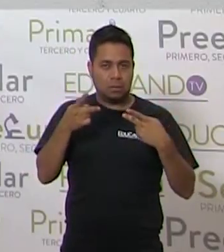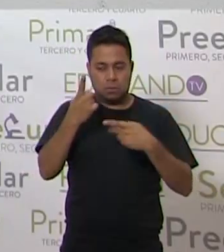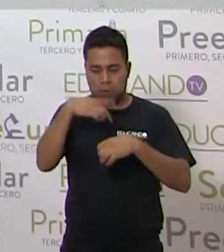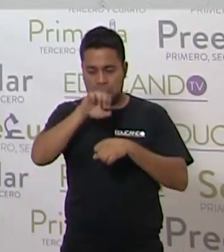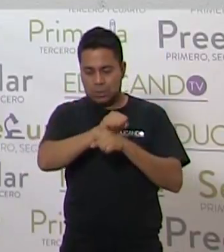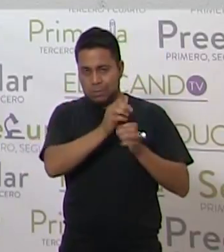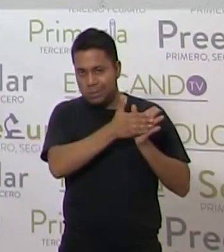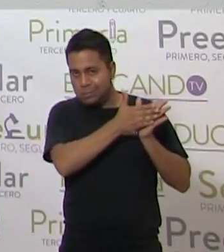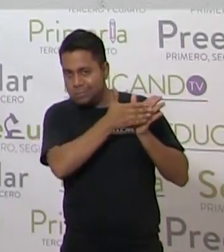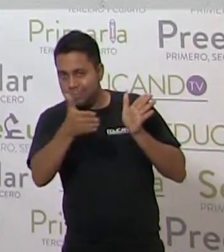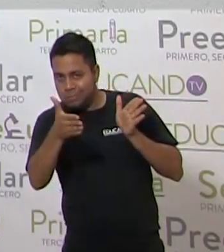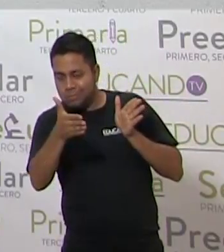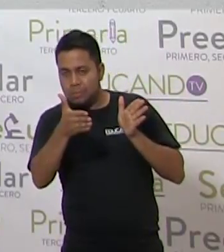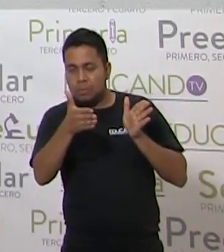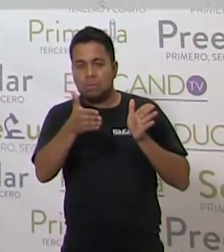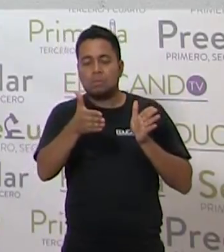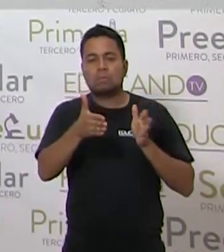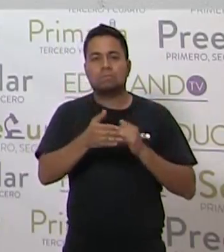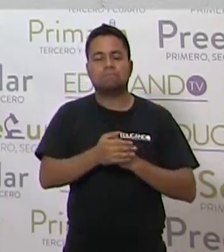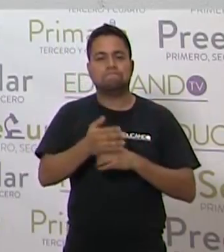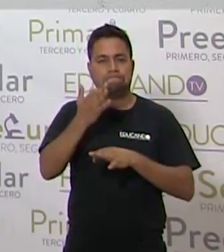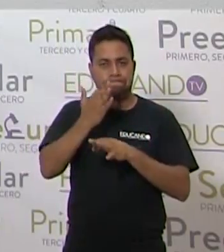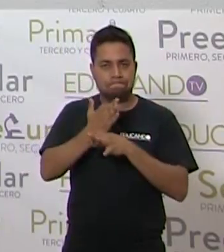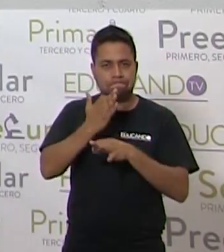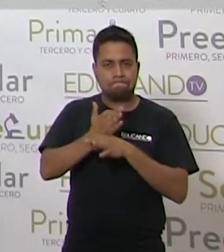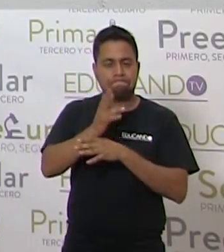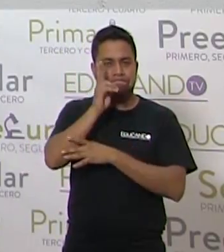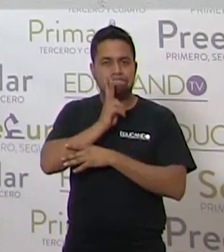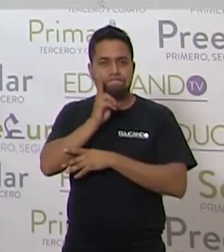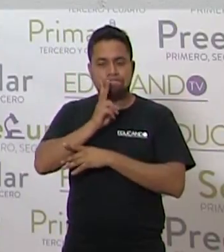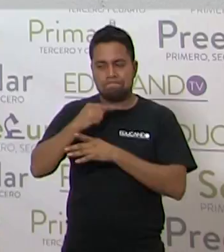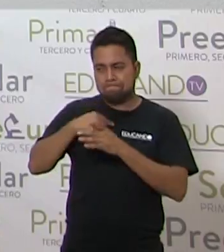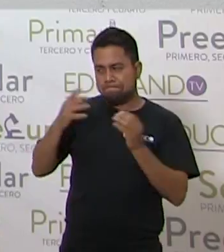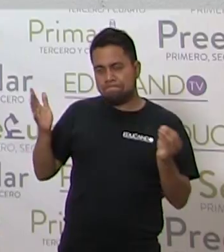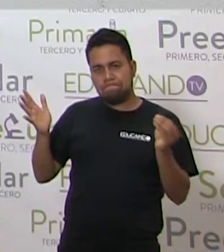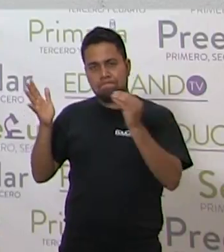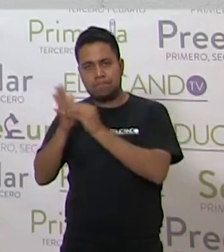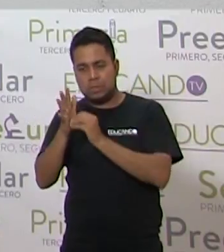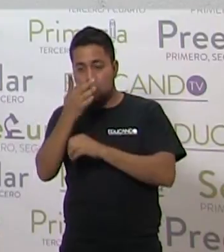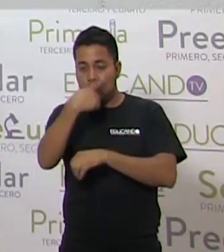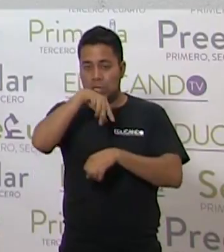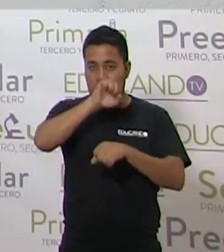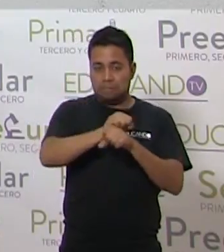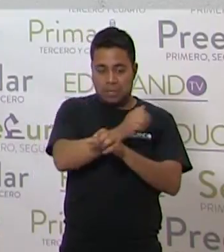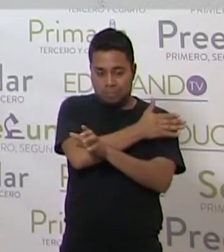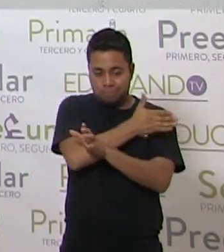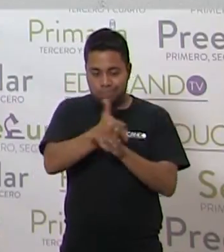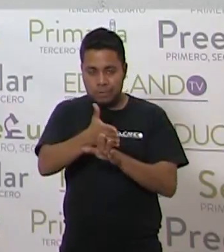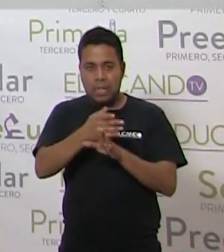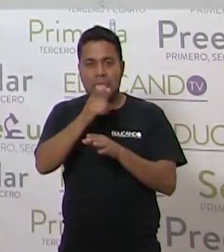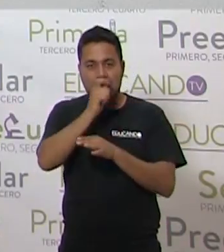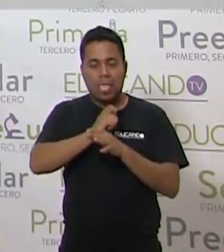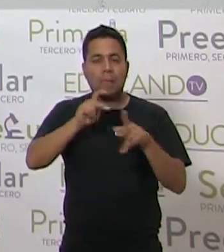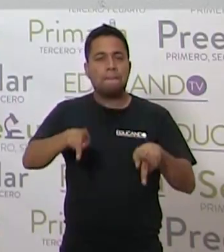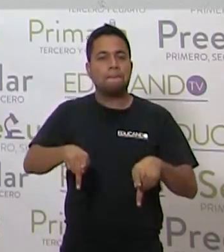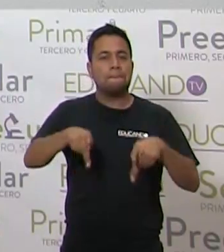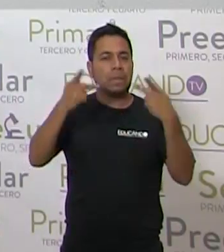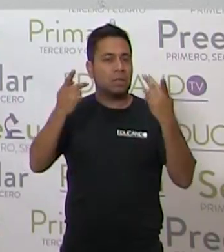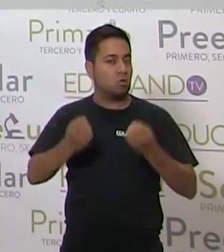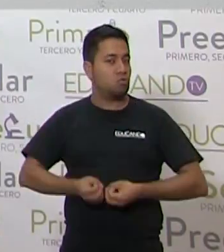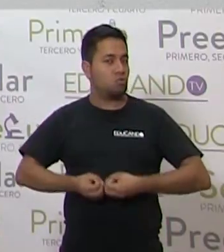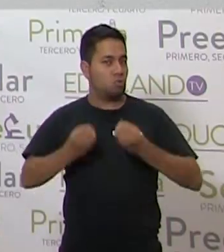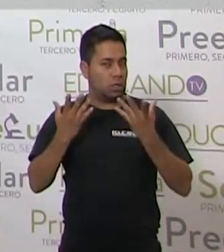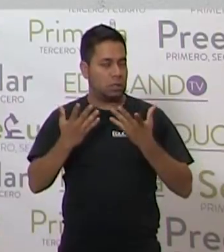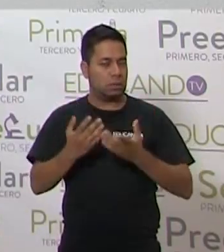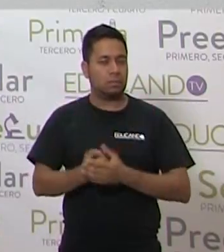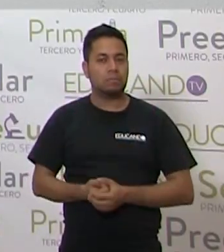semana Aquí vamos a especificarlo esta es una semana lo voy a poner acá en una semana en